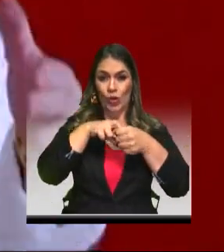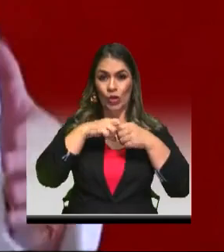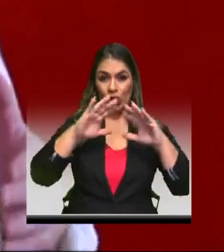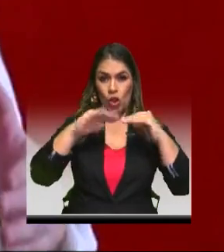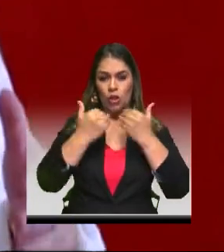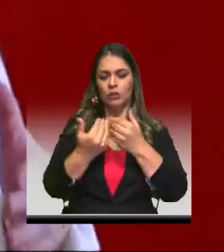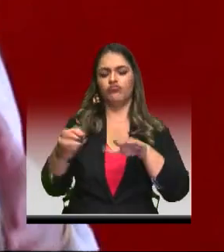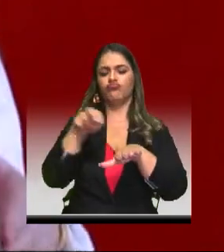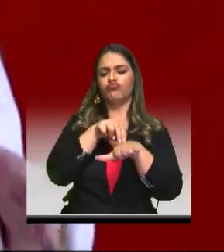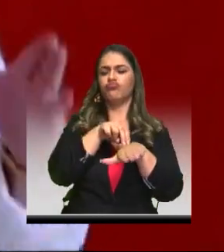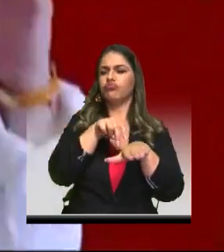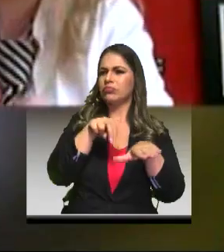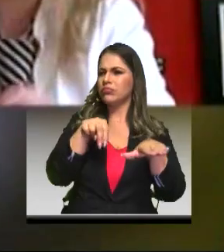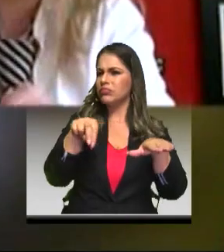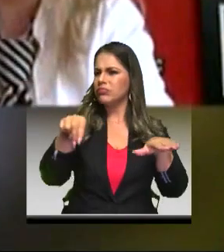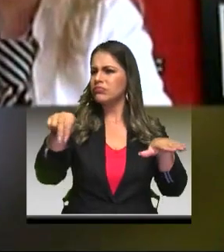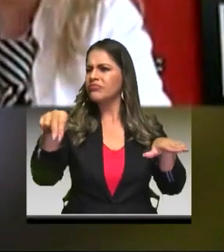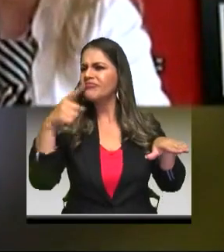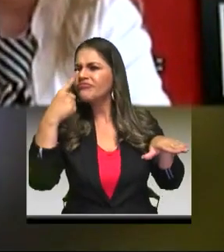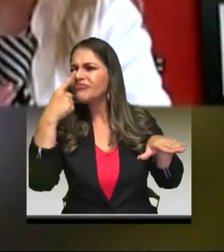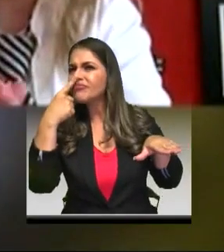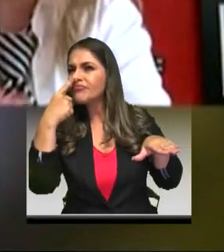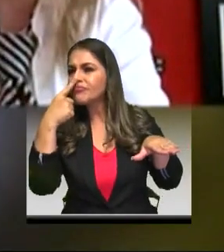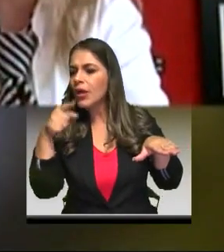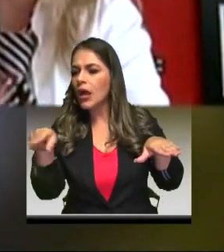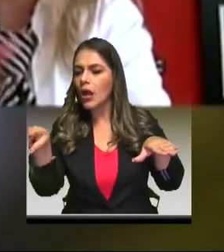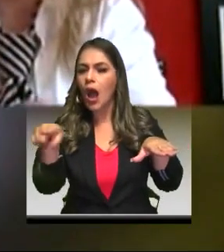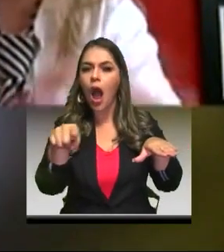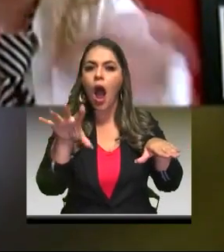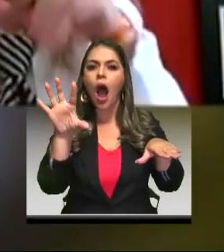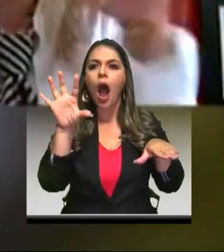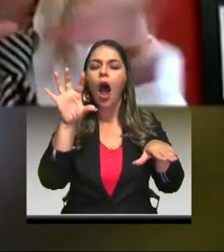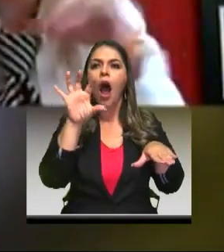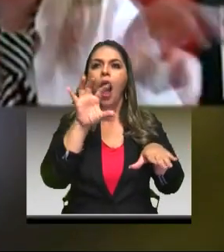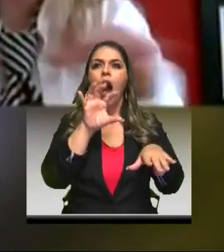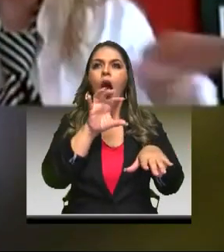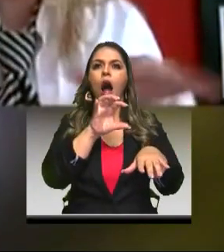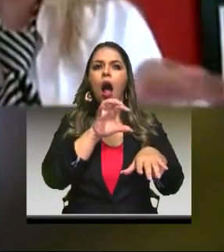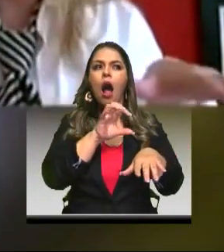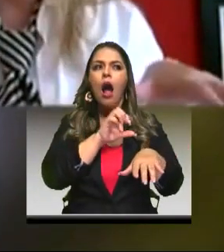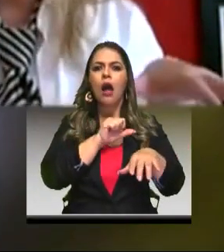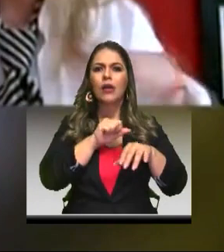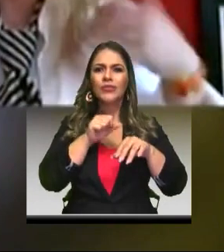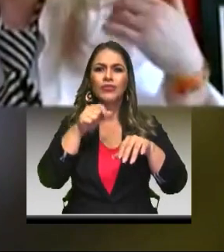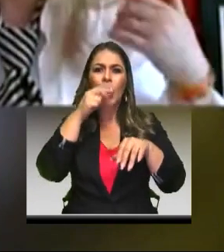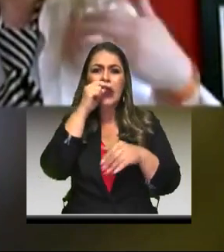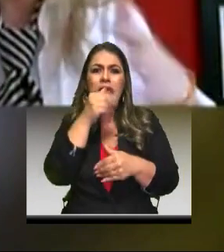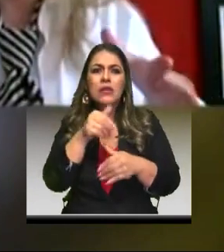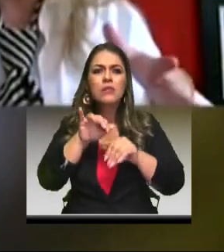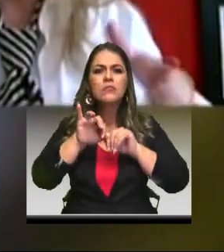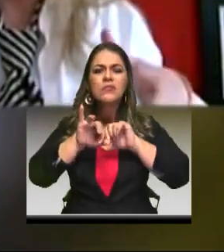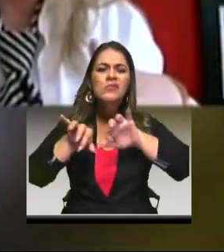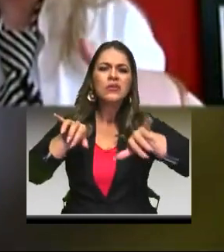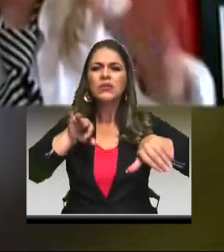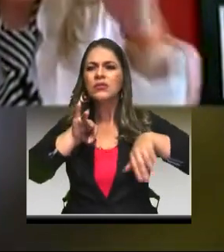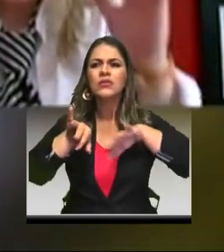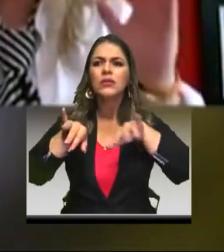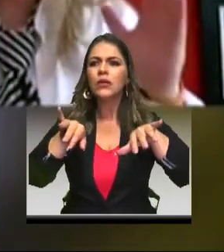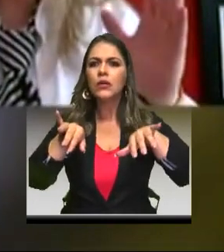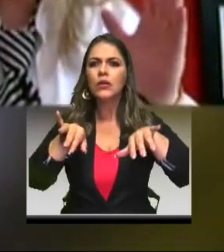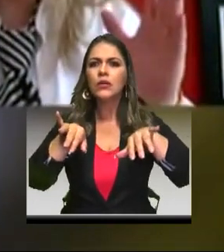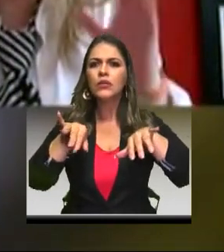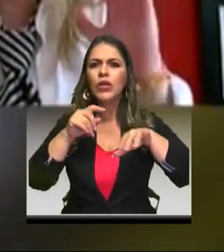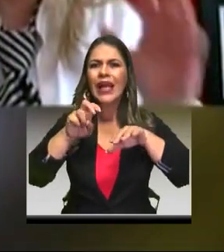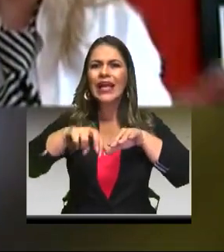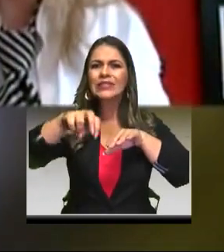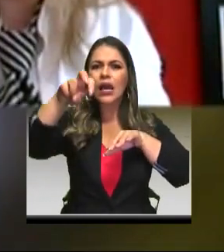y fui hacia esa esquina. Entonces, claro, que por supuesto que me voy metiendo entre la gente hasta que llego a los